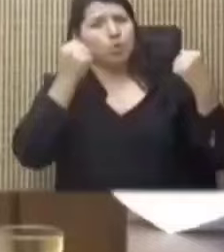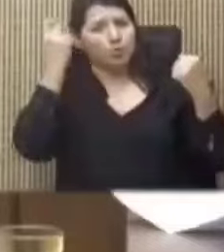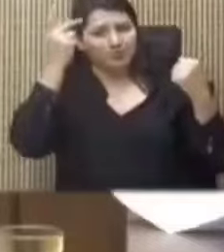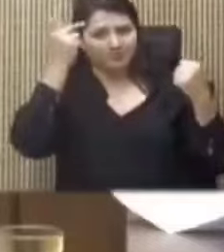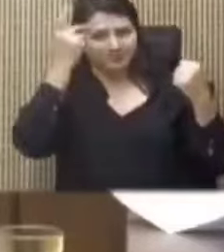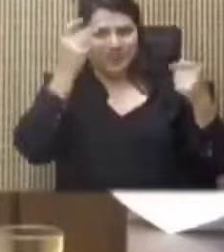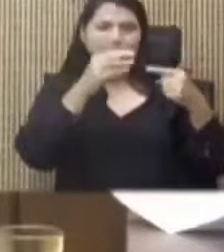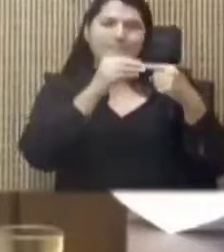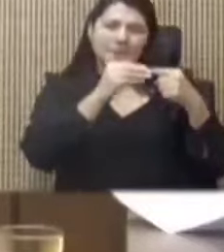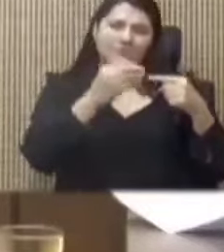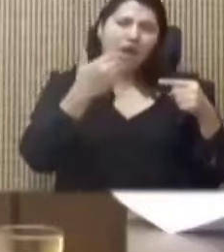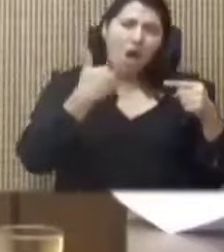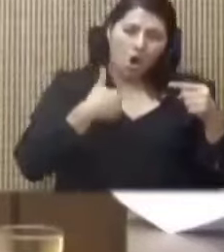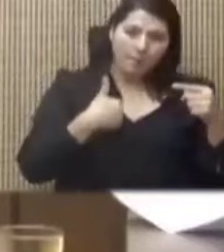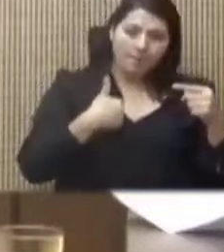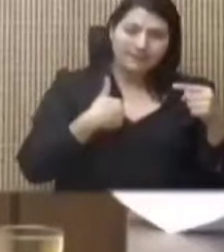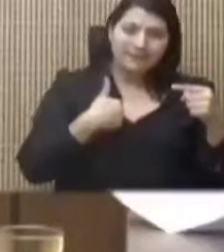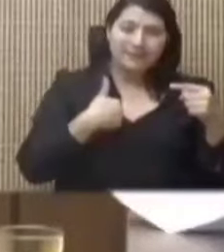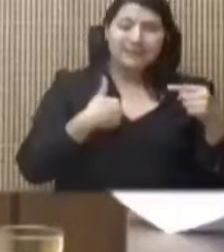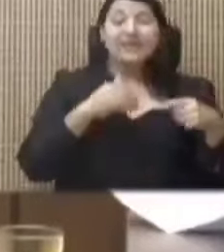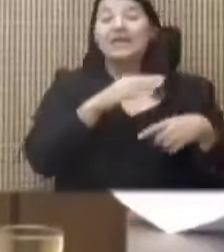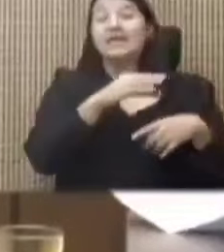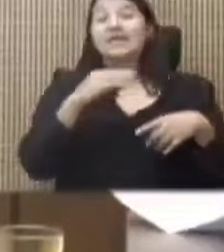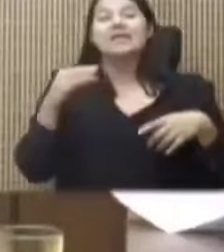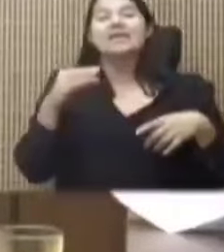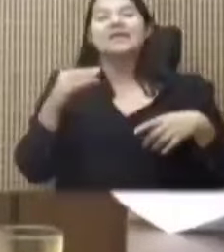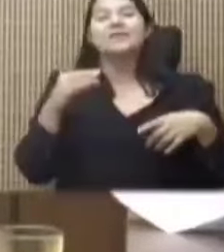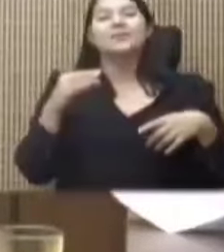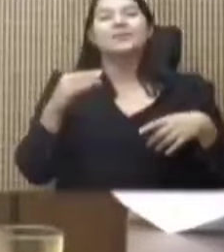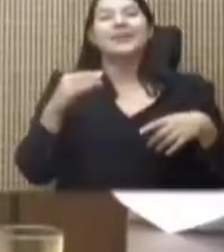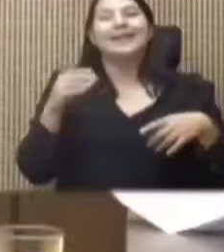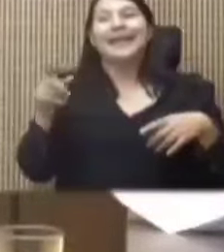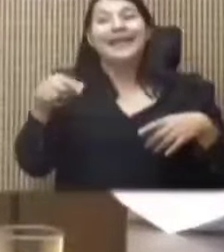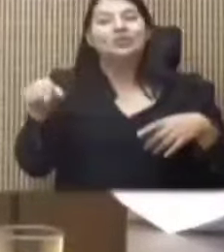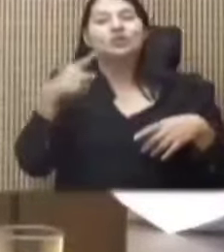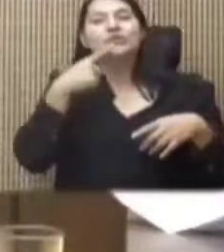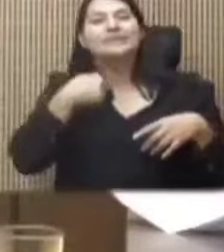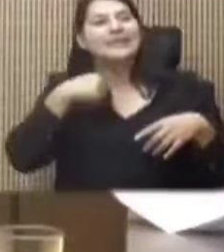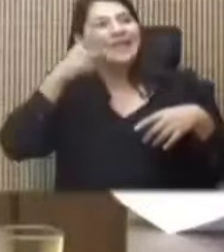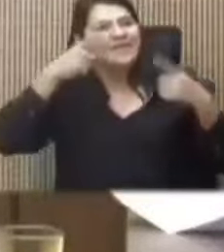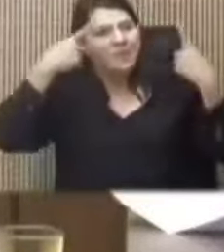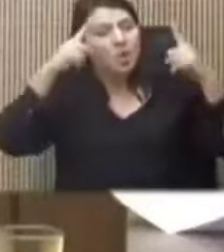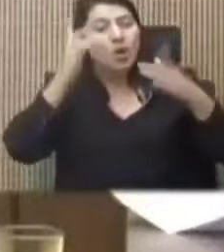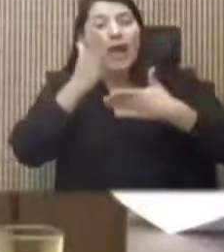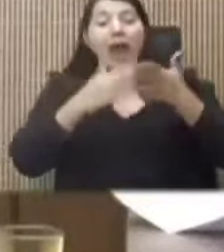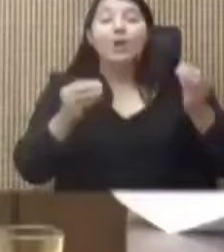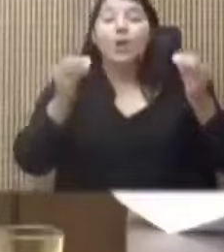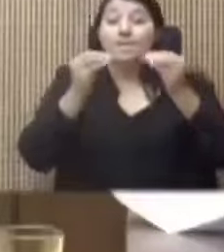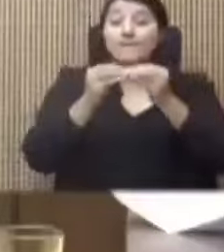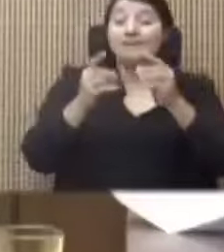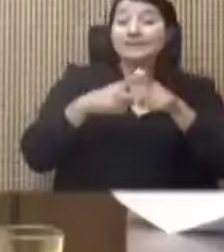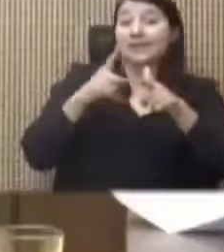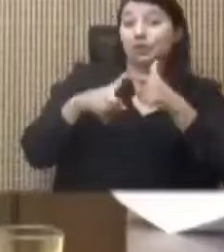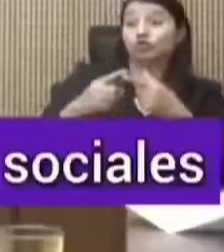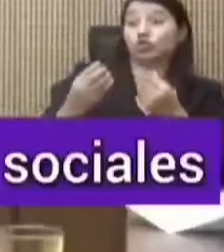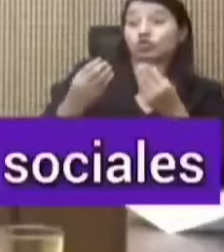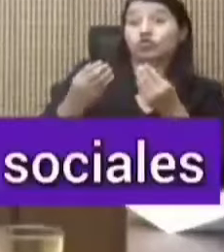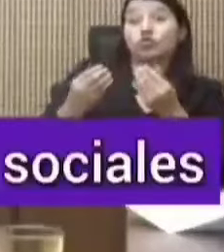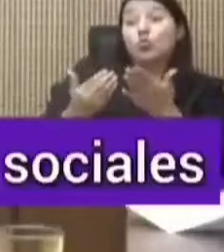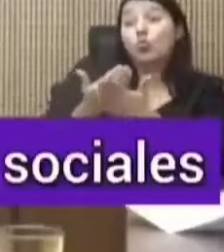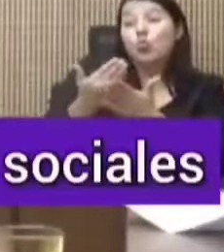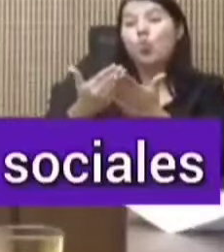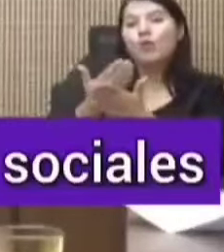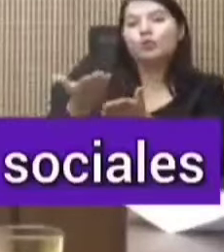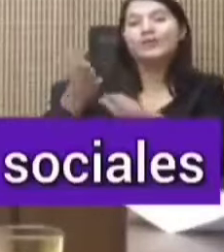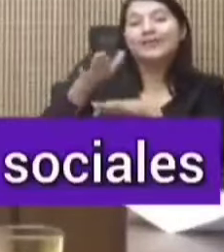mucho tiempo, y que nosotros teníamos que ir más allá de eso. Entonces, nuevas corrientes de historiadores se enfocaron en, ok, también